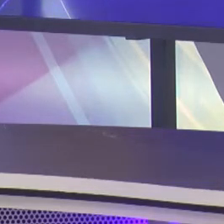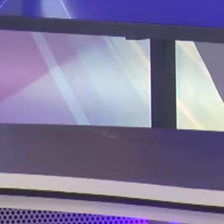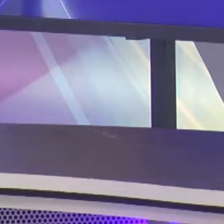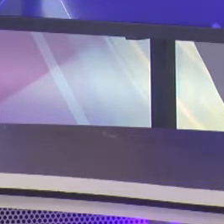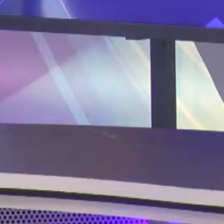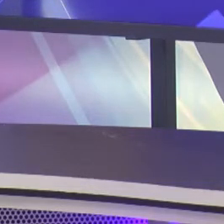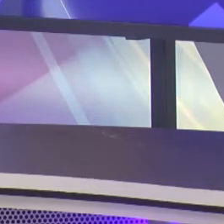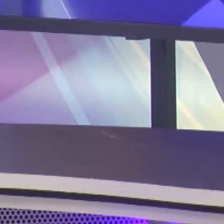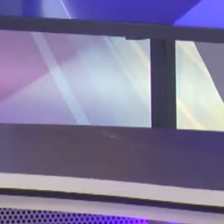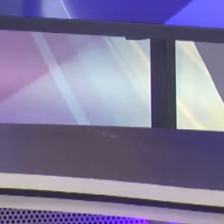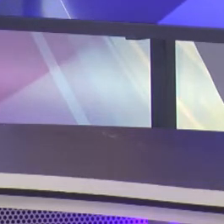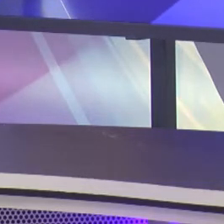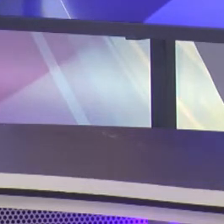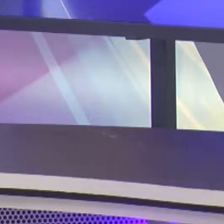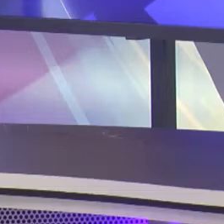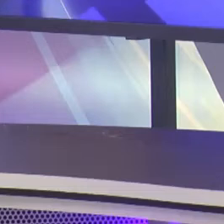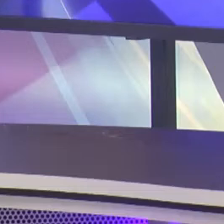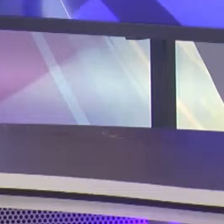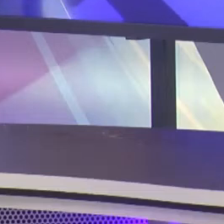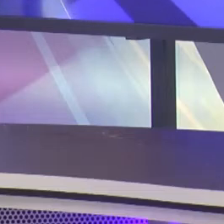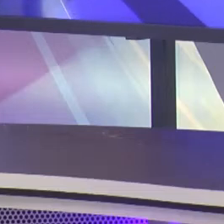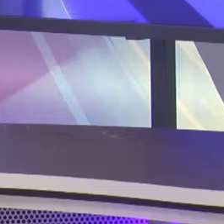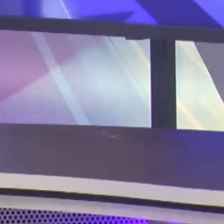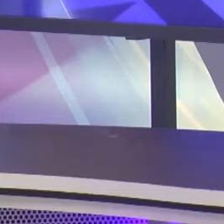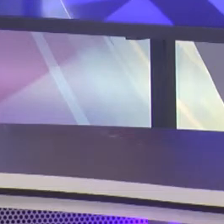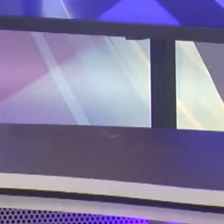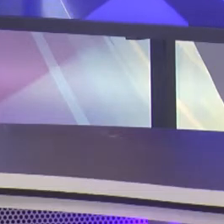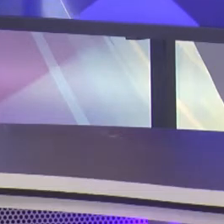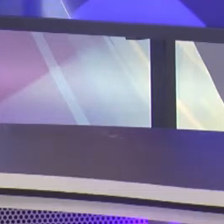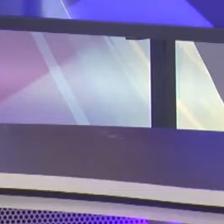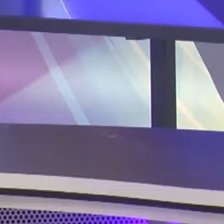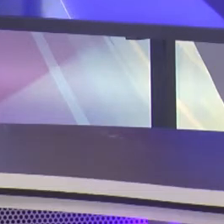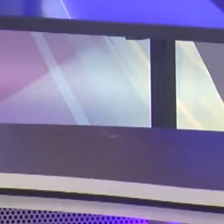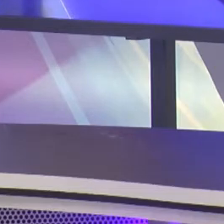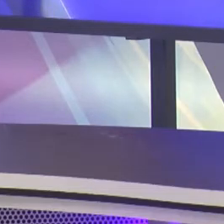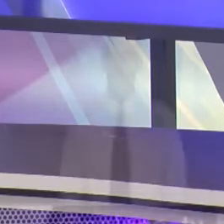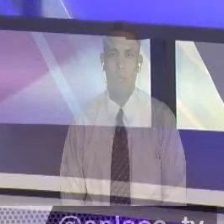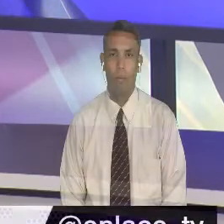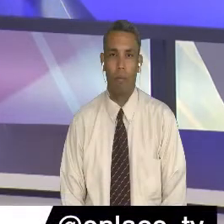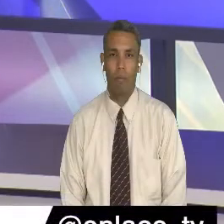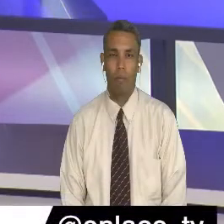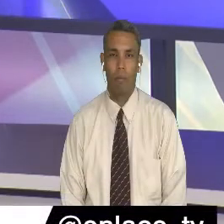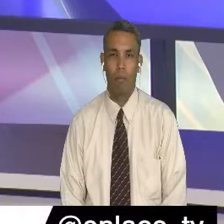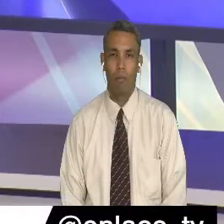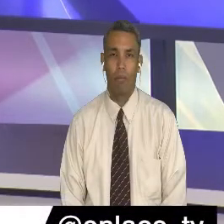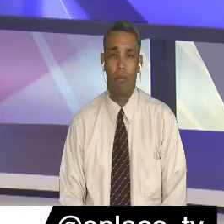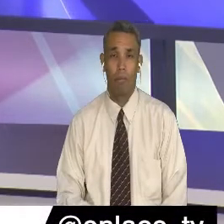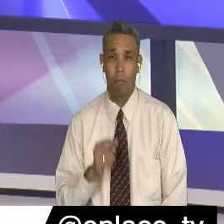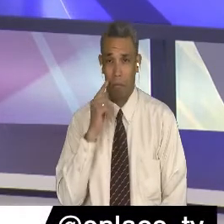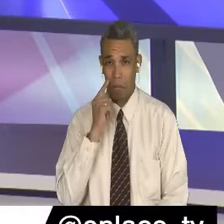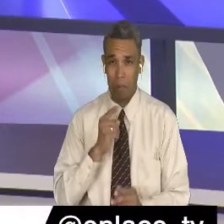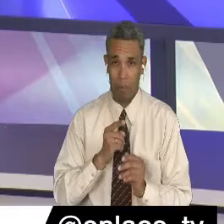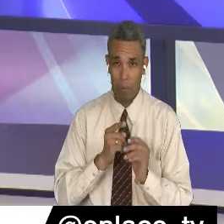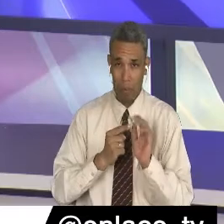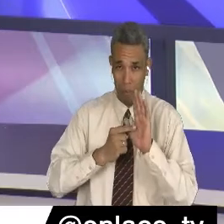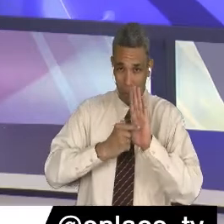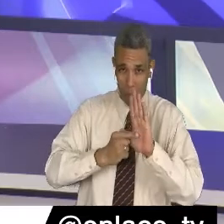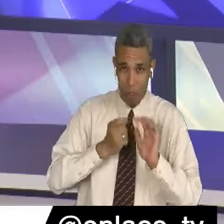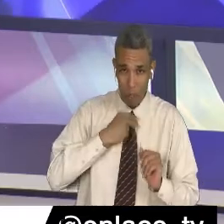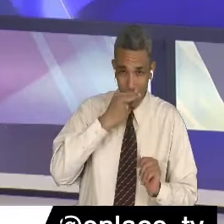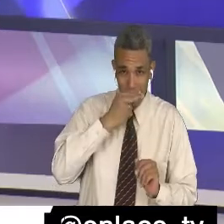sus familiares que están desaparecidos luego de avalancha en Mocoa, en Putumayo. La foto de las menores que aparecerán en pantalla